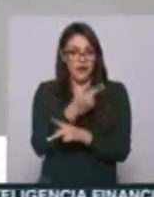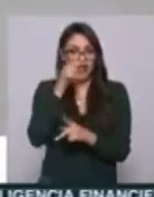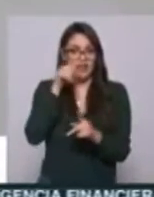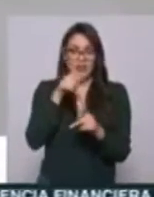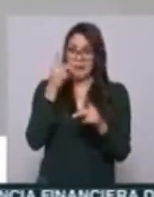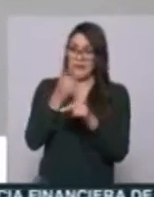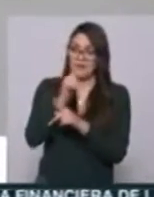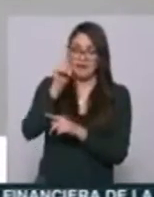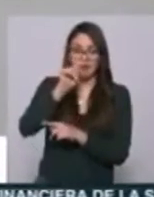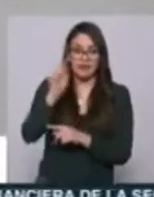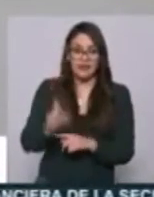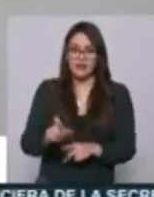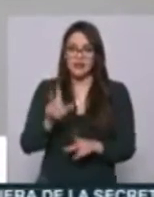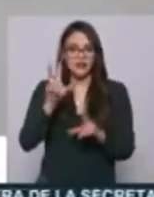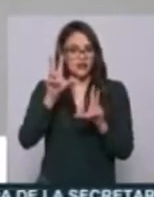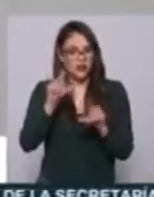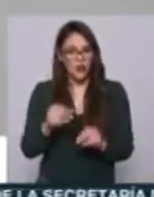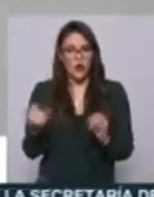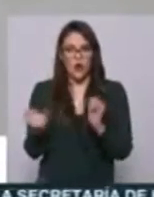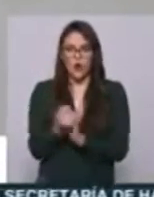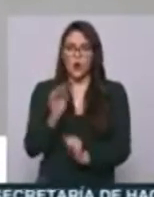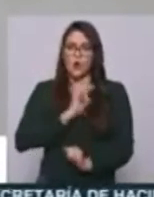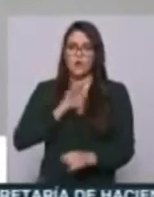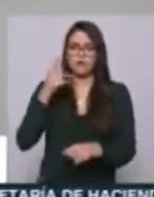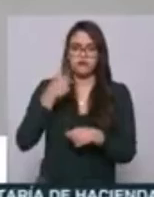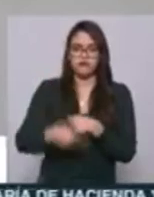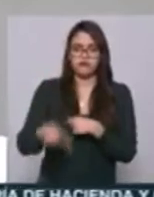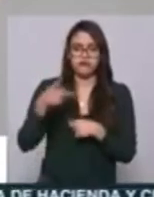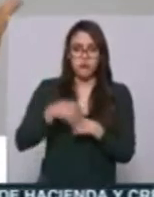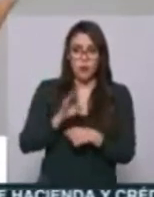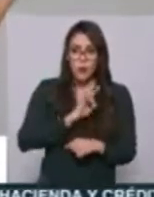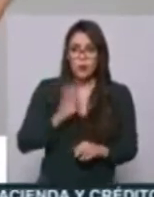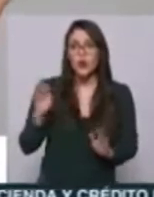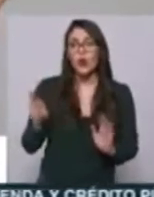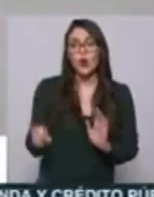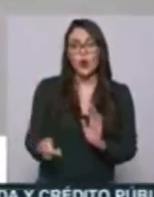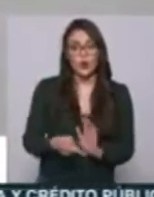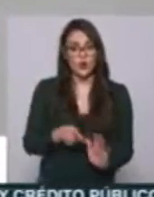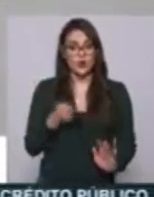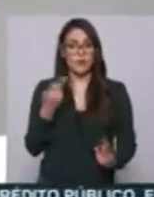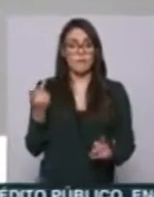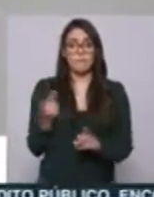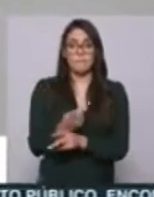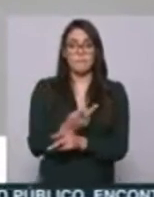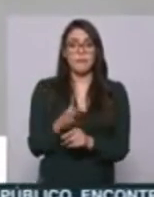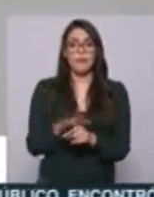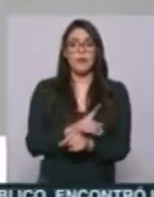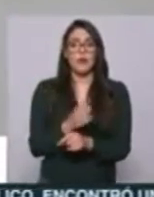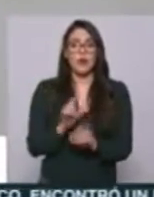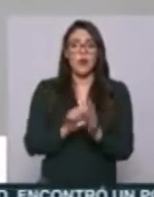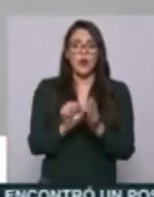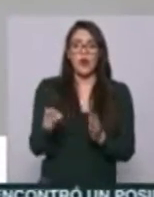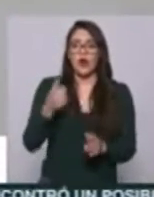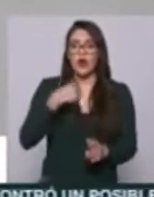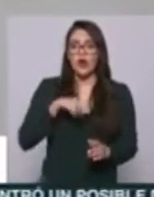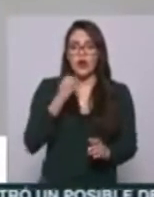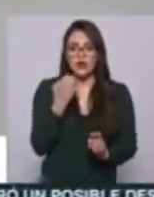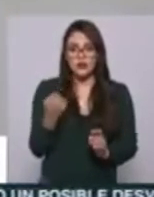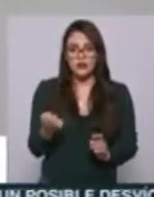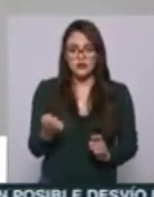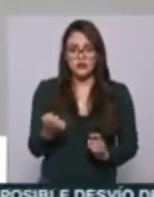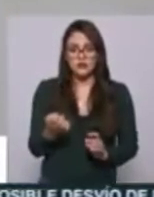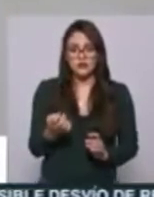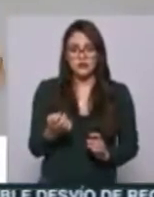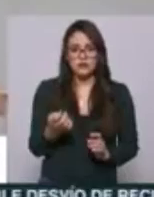en El Paso, es por el riesgo latente de que vuelva a ocurrir, por acciones de llamamiento y